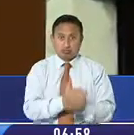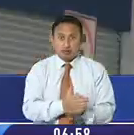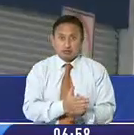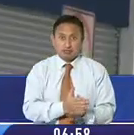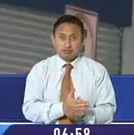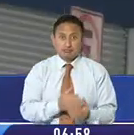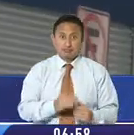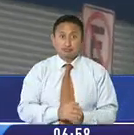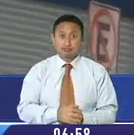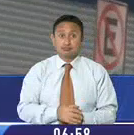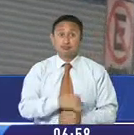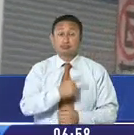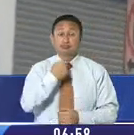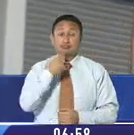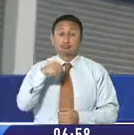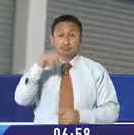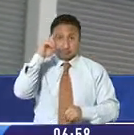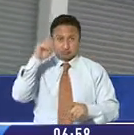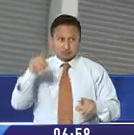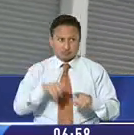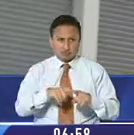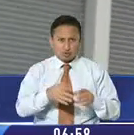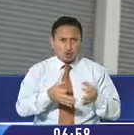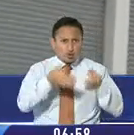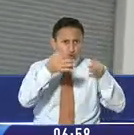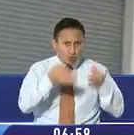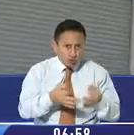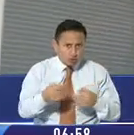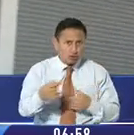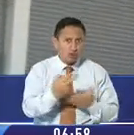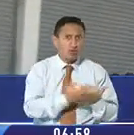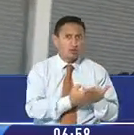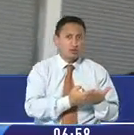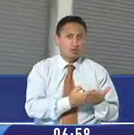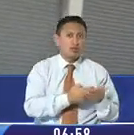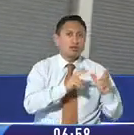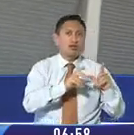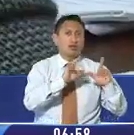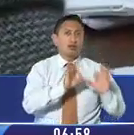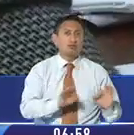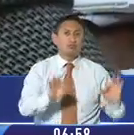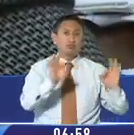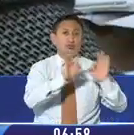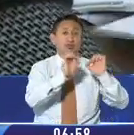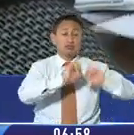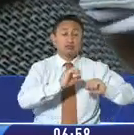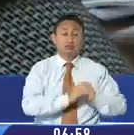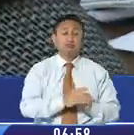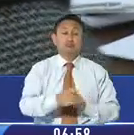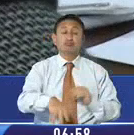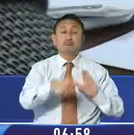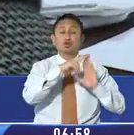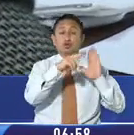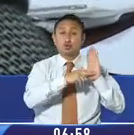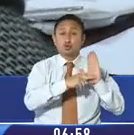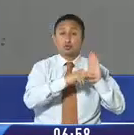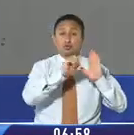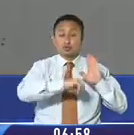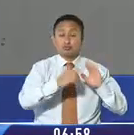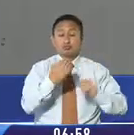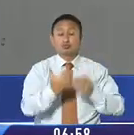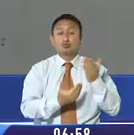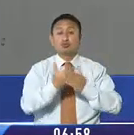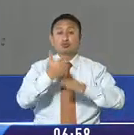también, coincide que en estas estaba previsto tratar temas relativos a la aprobación del reglamento para designar al titular